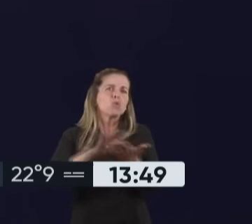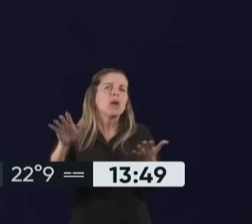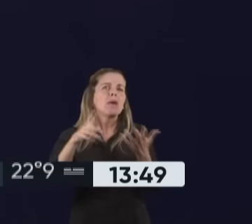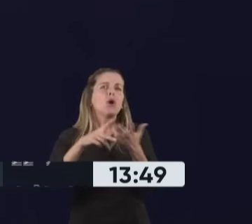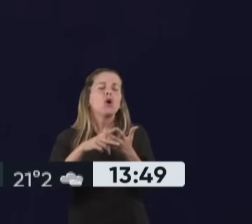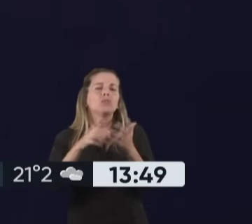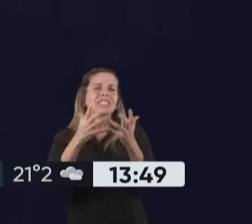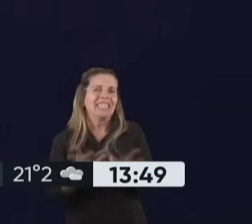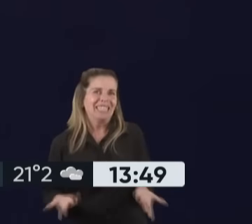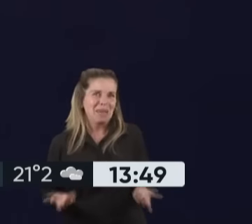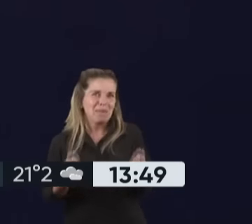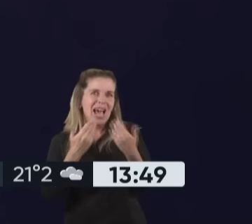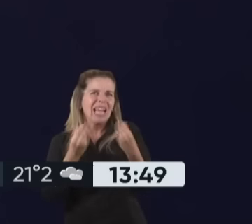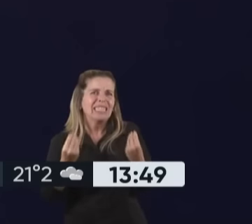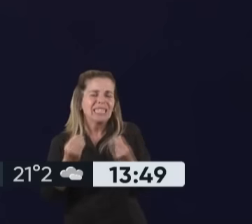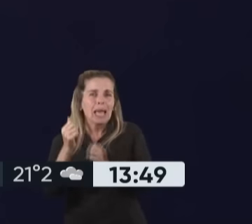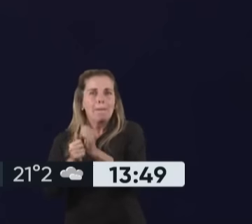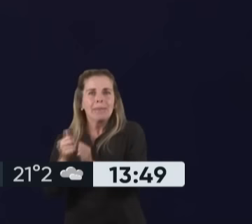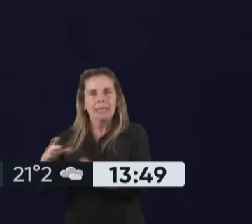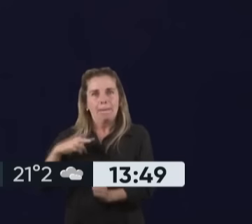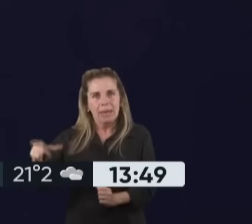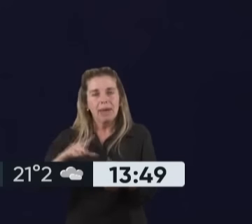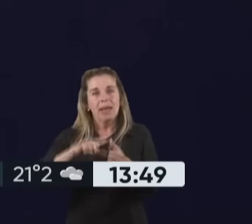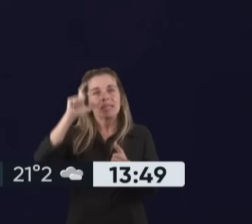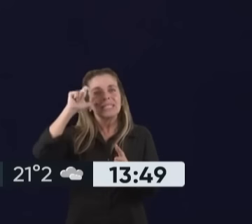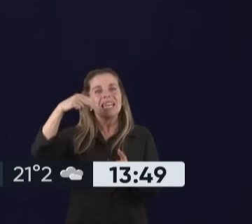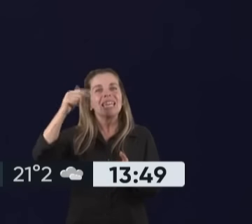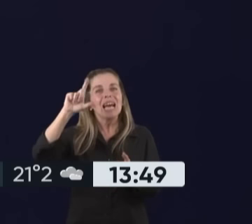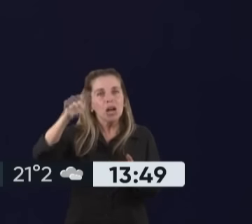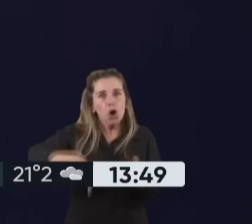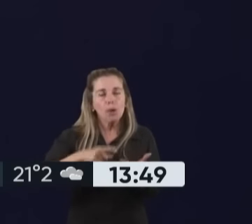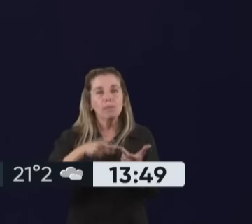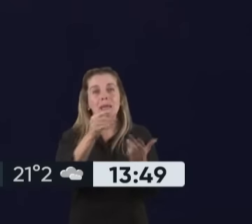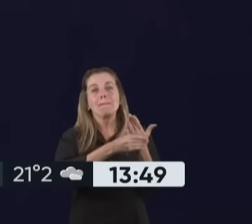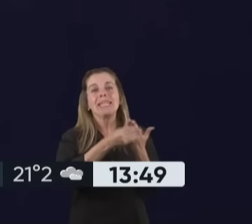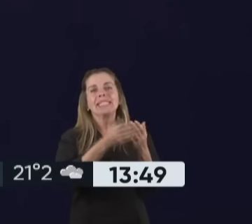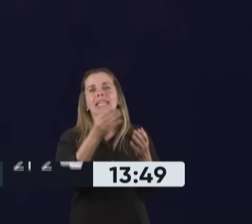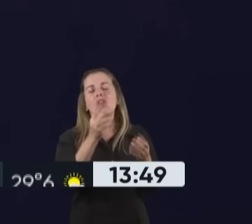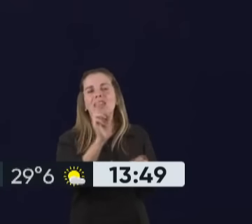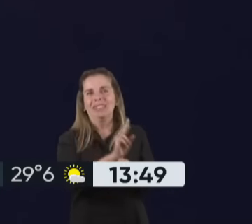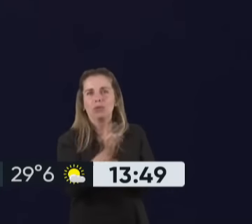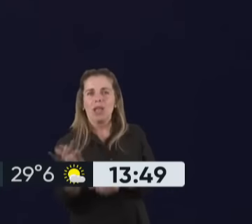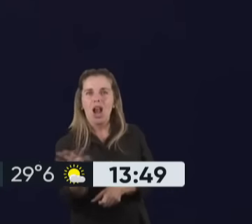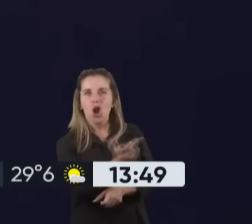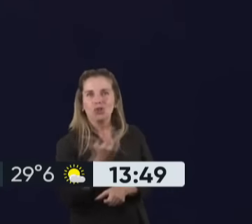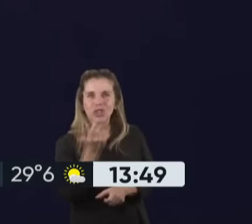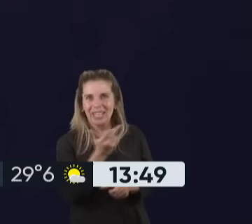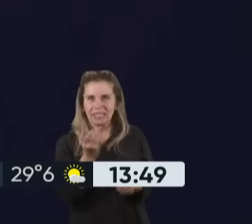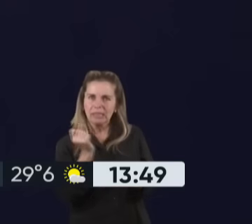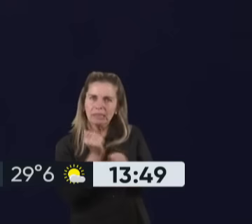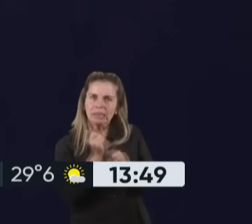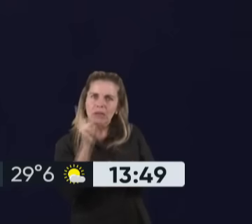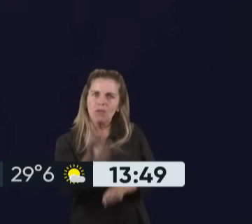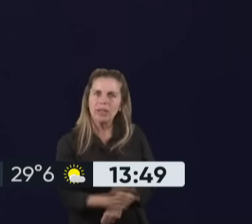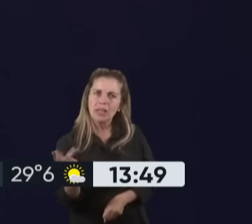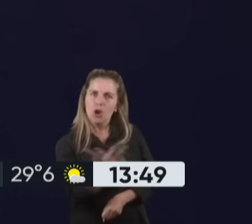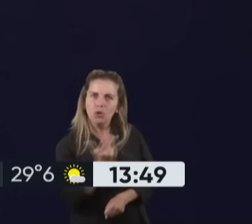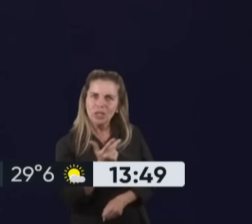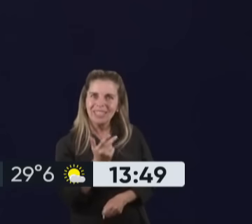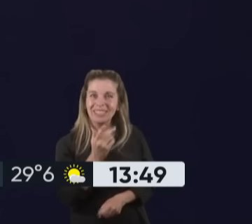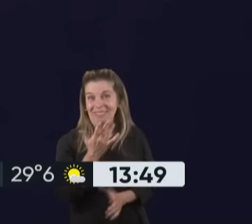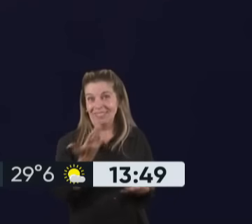entre los privados, que son las compañías, el ENACOM, y el Ministerio de Seguridad, que tiene a la Agencia Federal de Emergencias, cuyo director